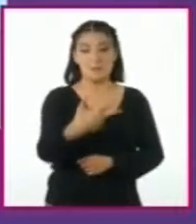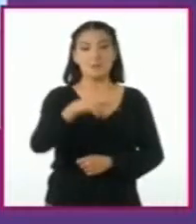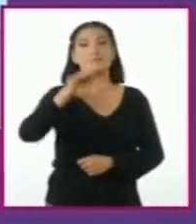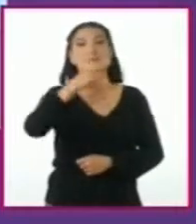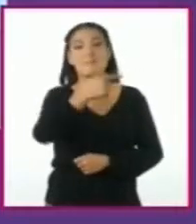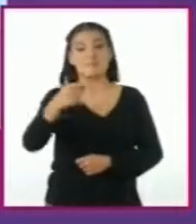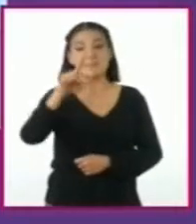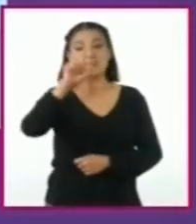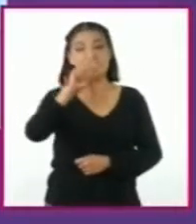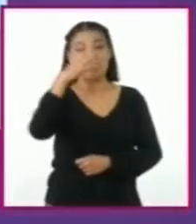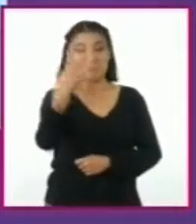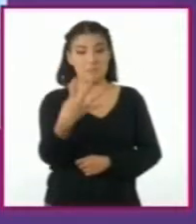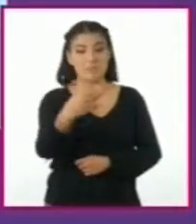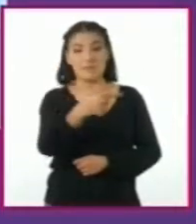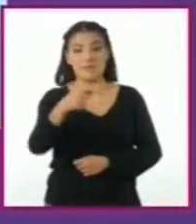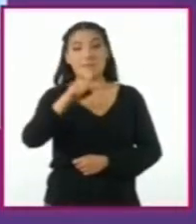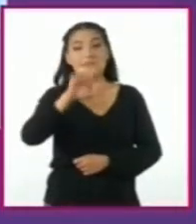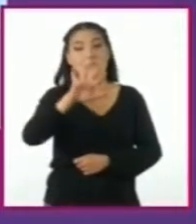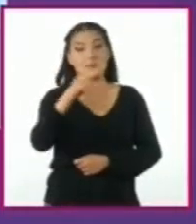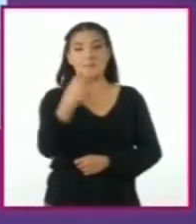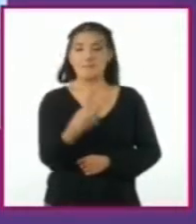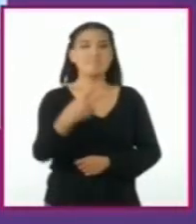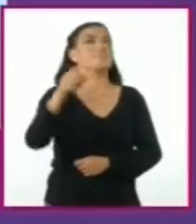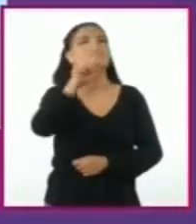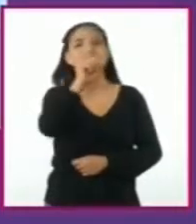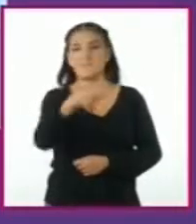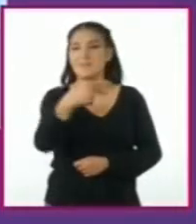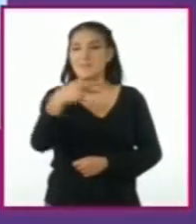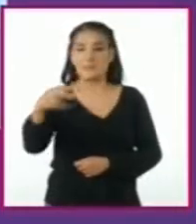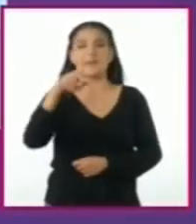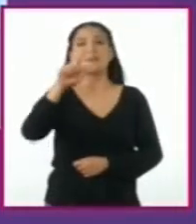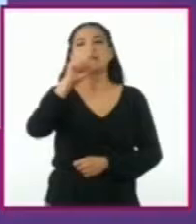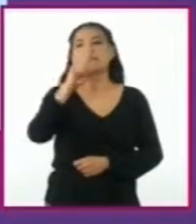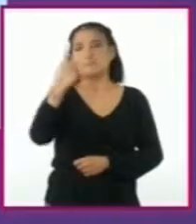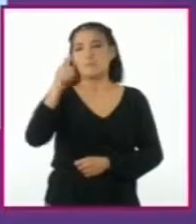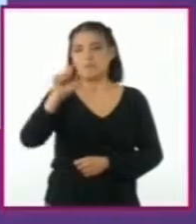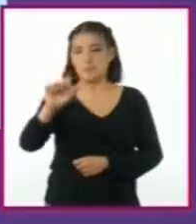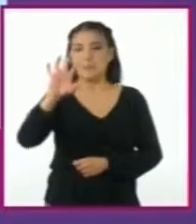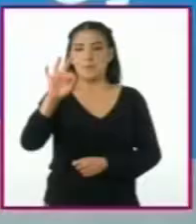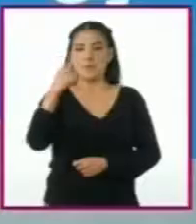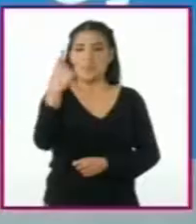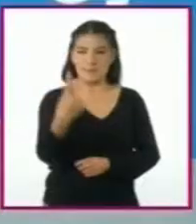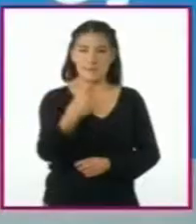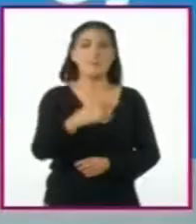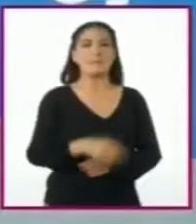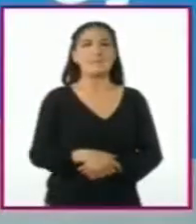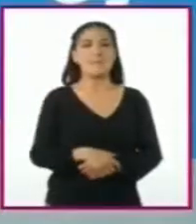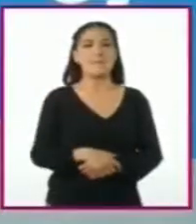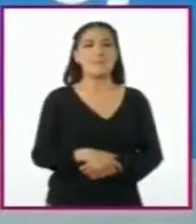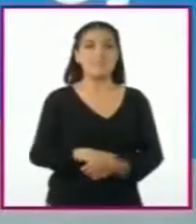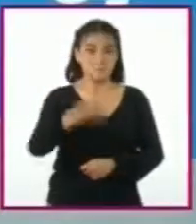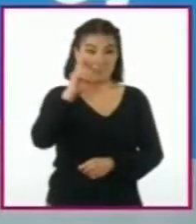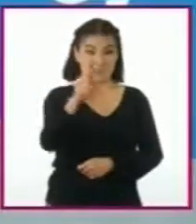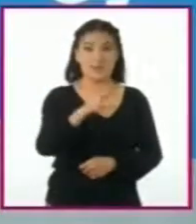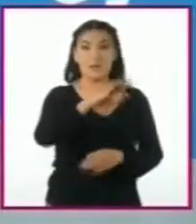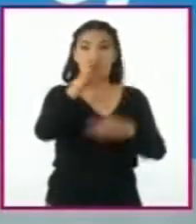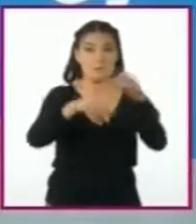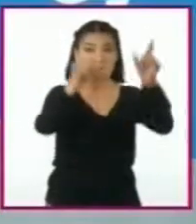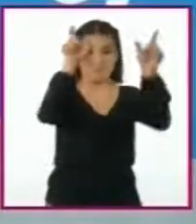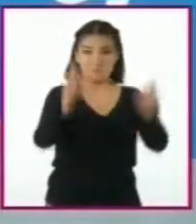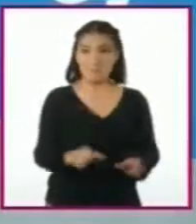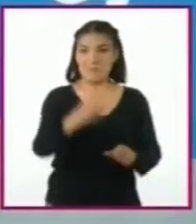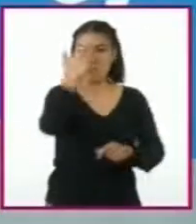74 entre 52, por supuesto igual a 1.41. Como todas las razones son la